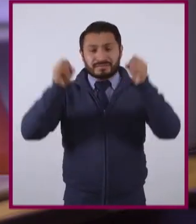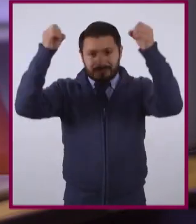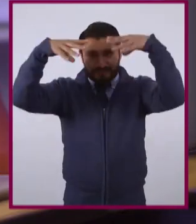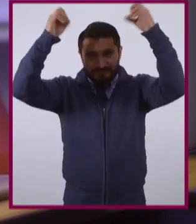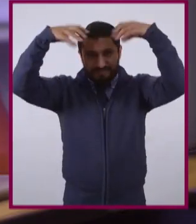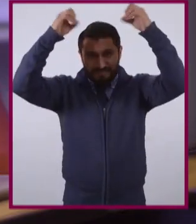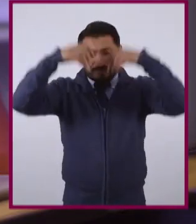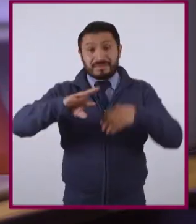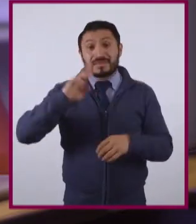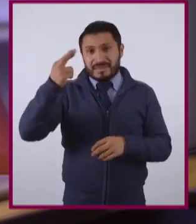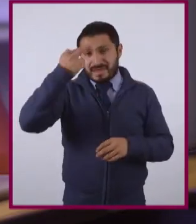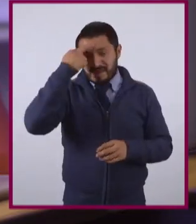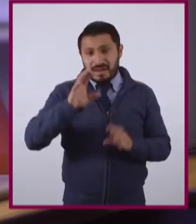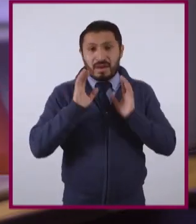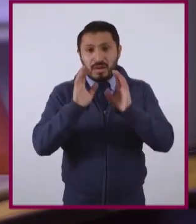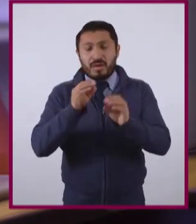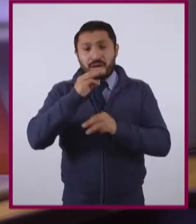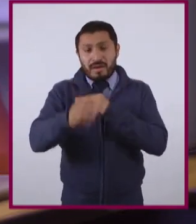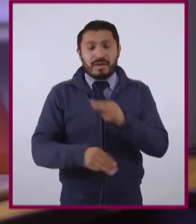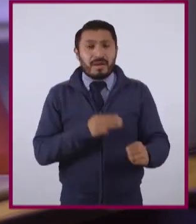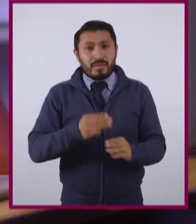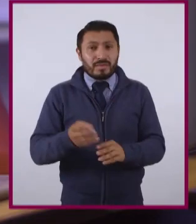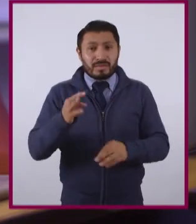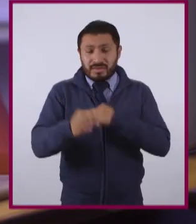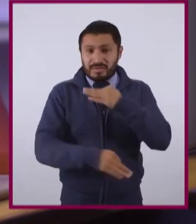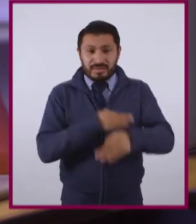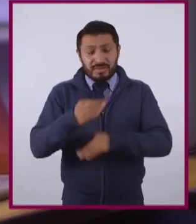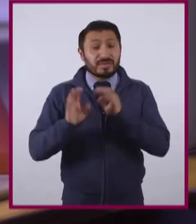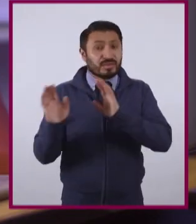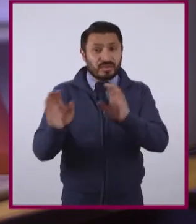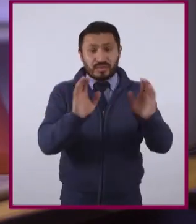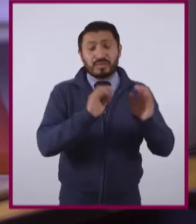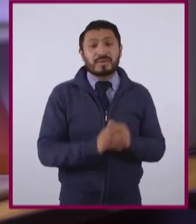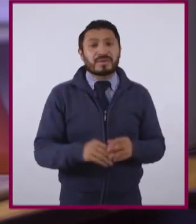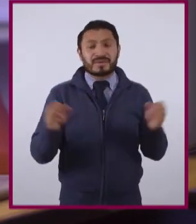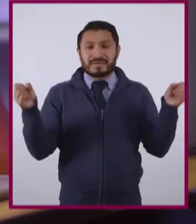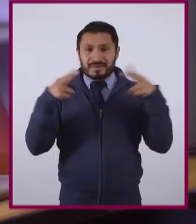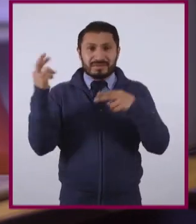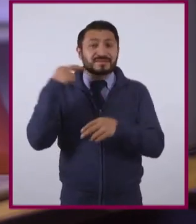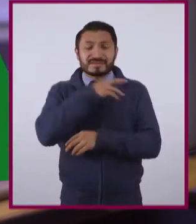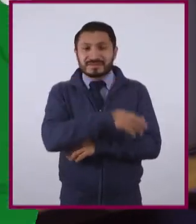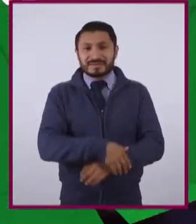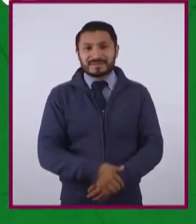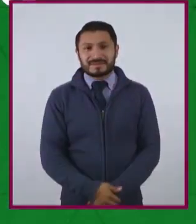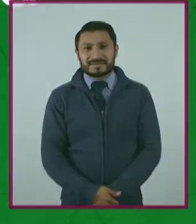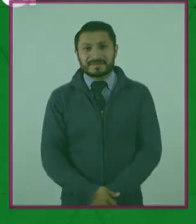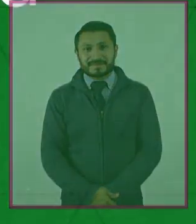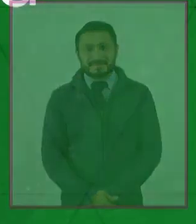No olviden que cuidar del planeta es cuidar de todas y todos. Hasta el próximo programa.